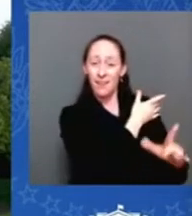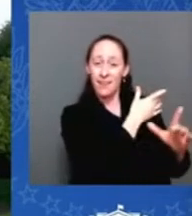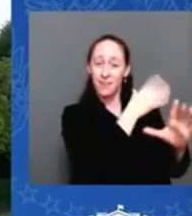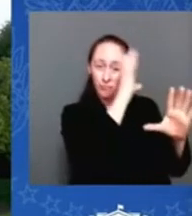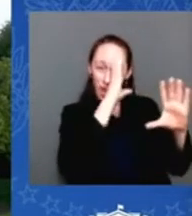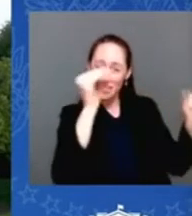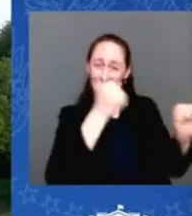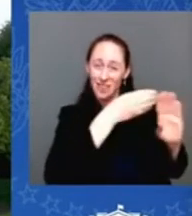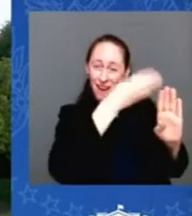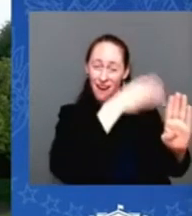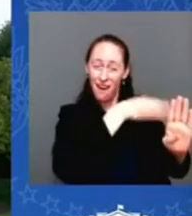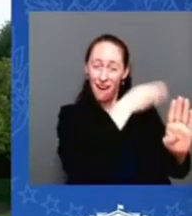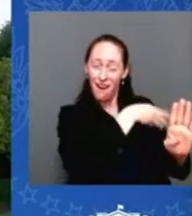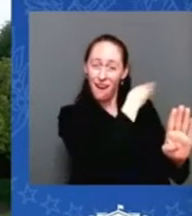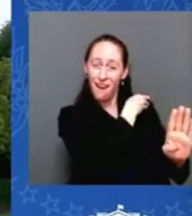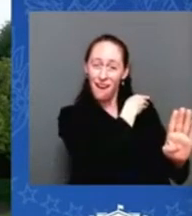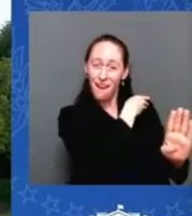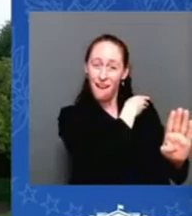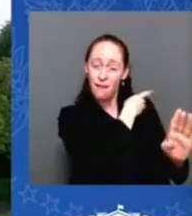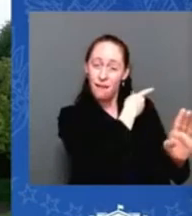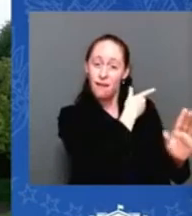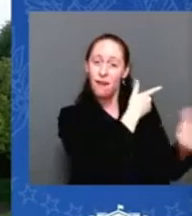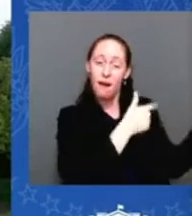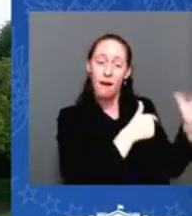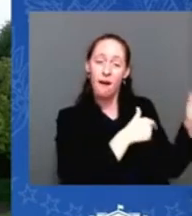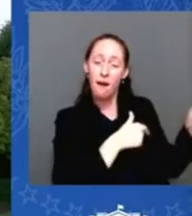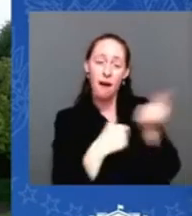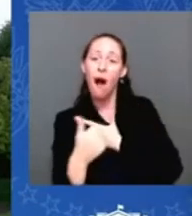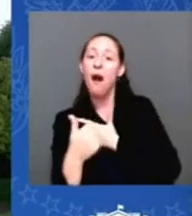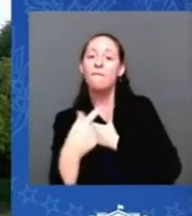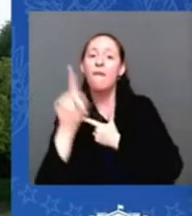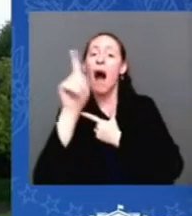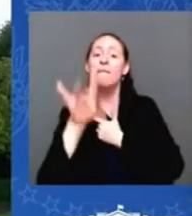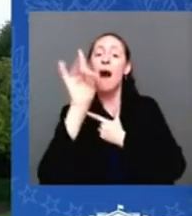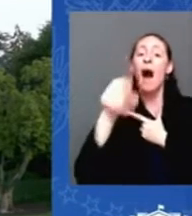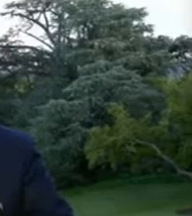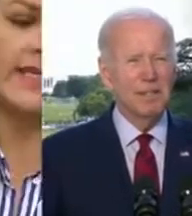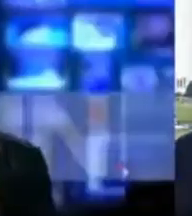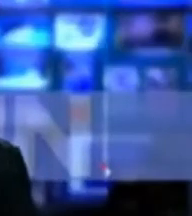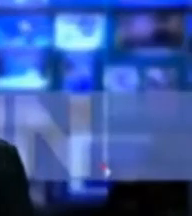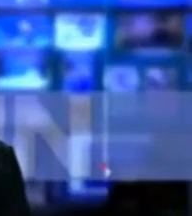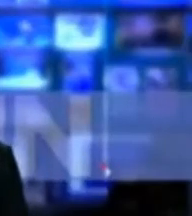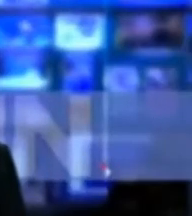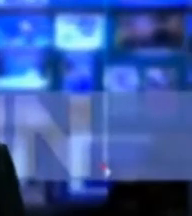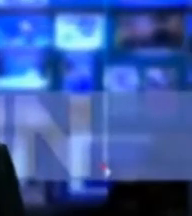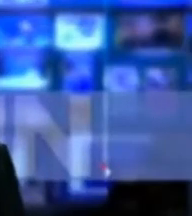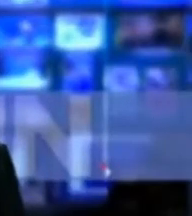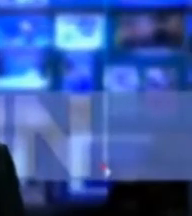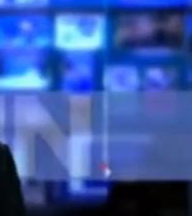régimen de Afganistán. Claro, y precisamente en ese sentido todos se preguntan cuáles pueden ser